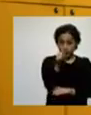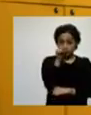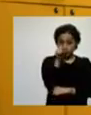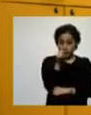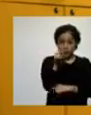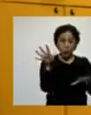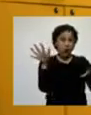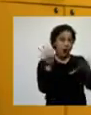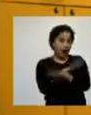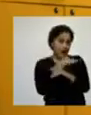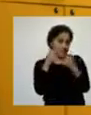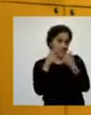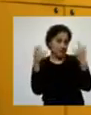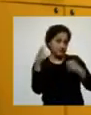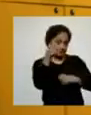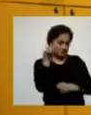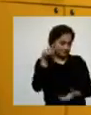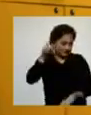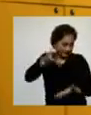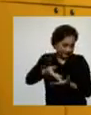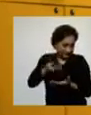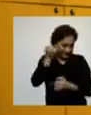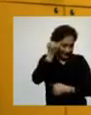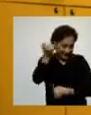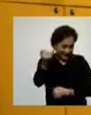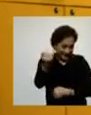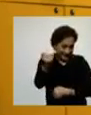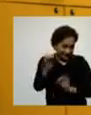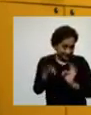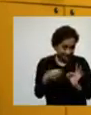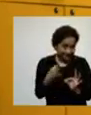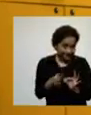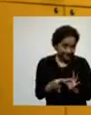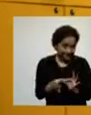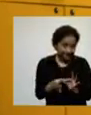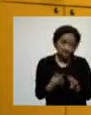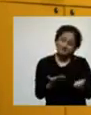cambiar una parte de ella. ¿Lista? ¿Listo? Pues vamos a verla.